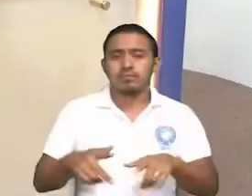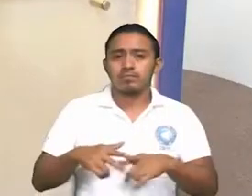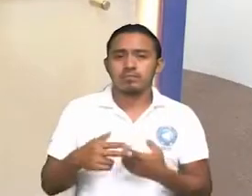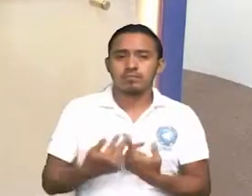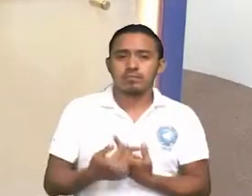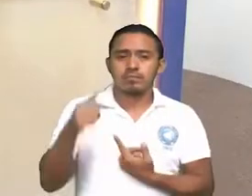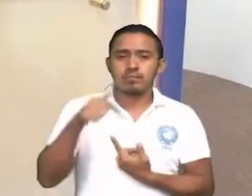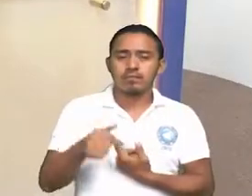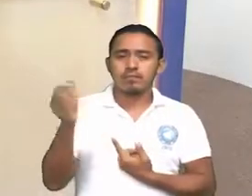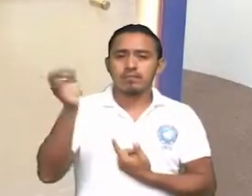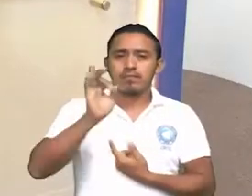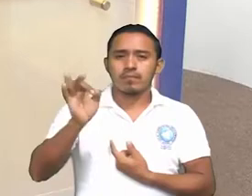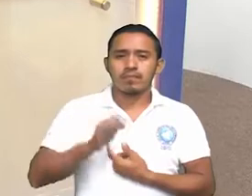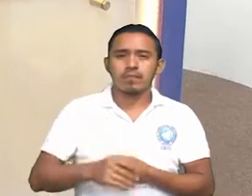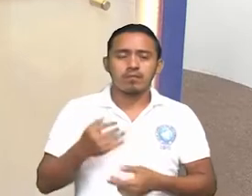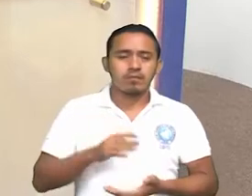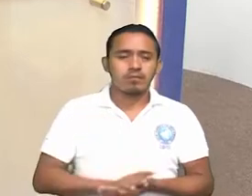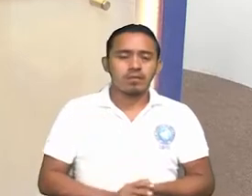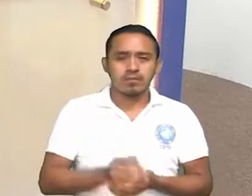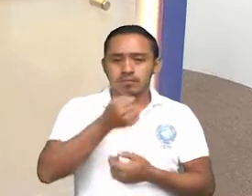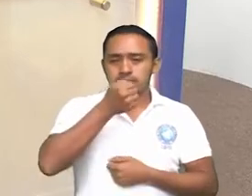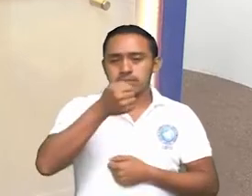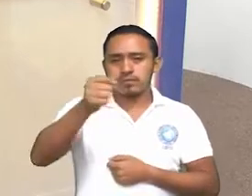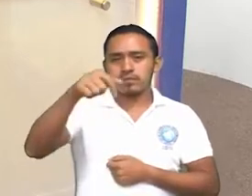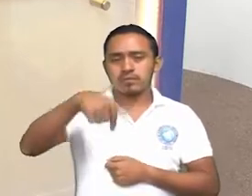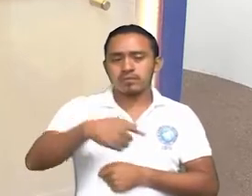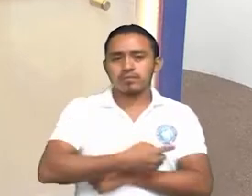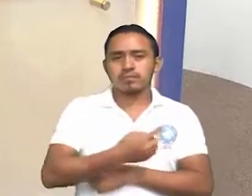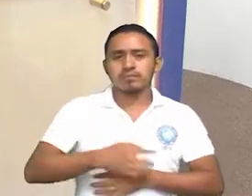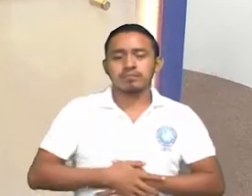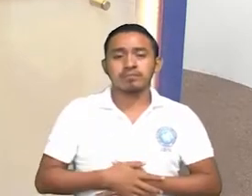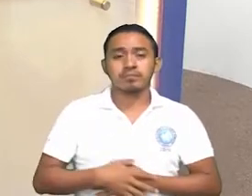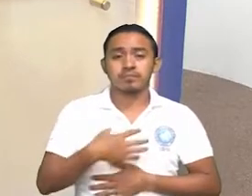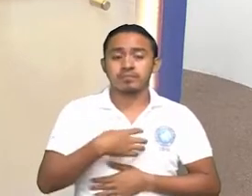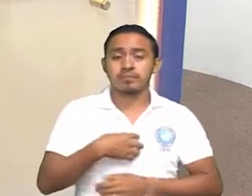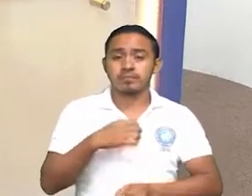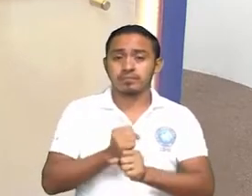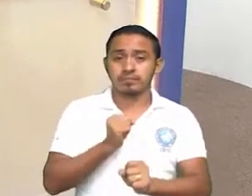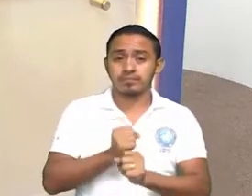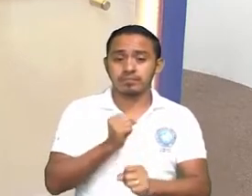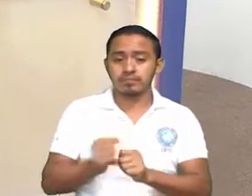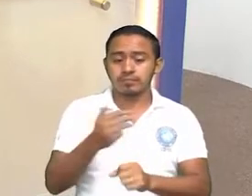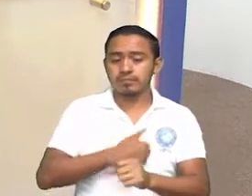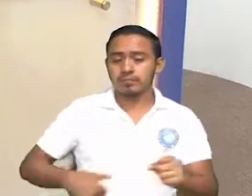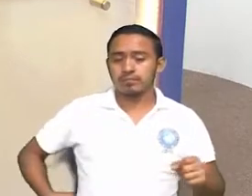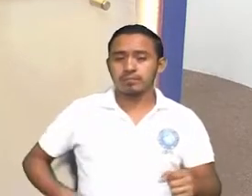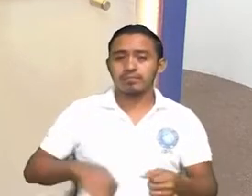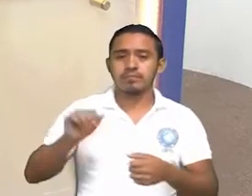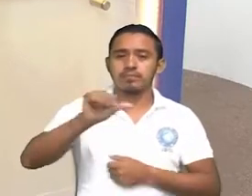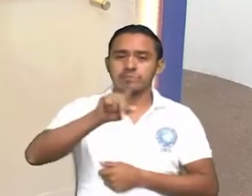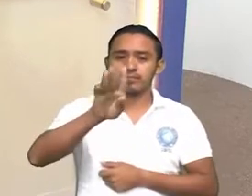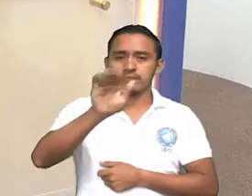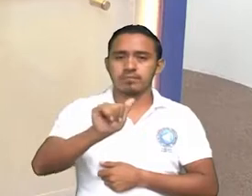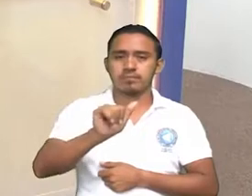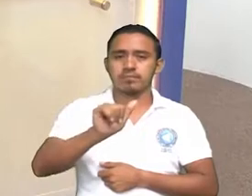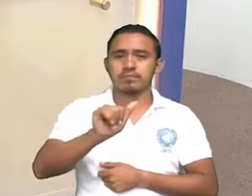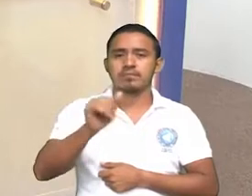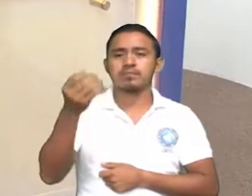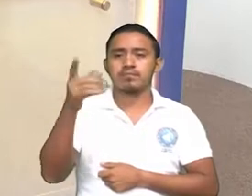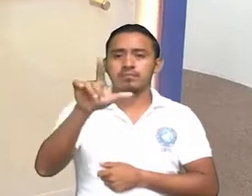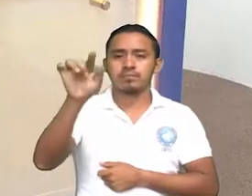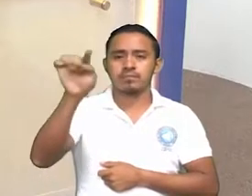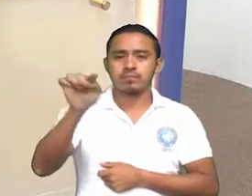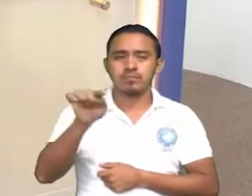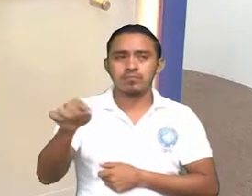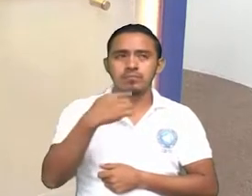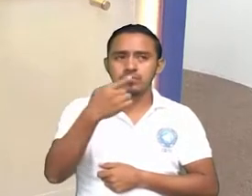Iniciamos de esta manera las informaciones de hoy. En el uso de sus facultades, la ministra del Trabajo, doctora Alba Luz Briones, ratificó